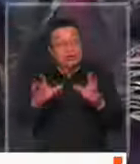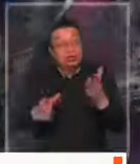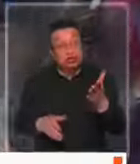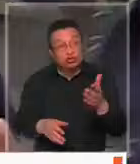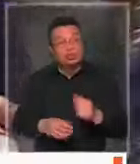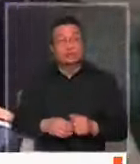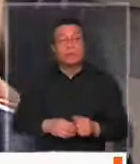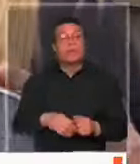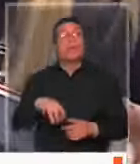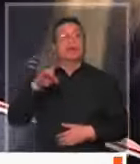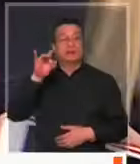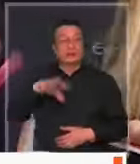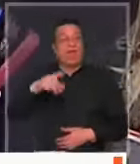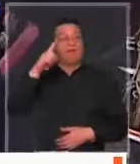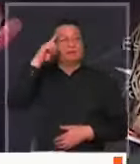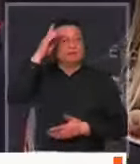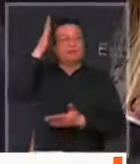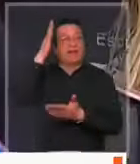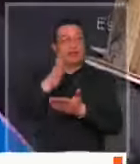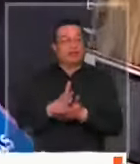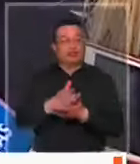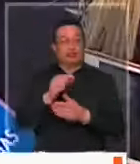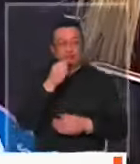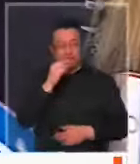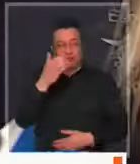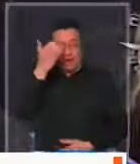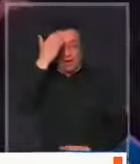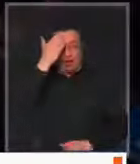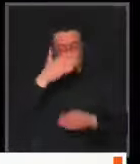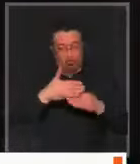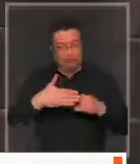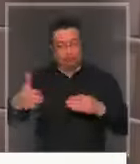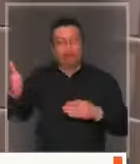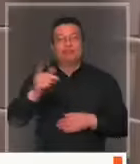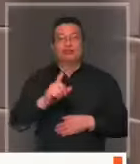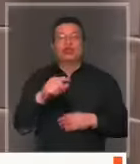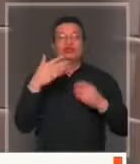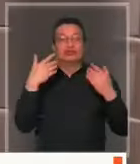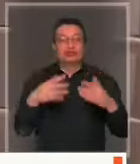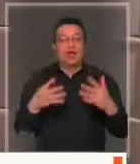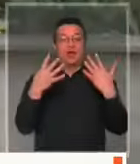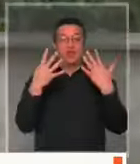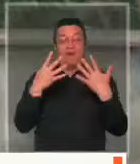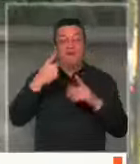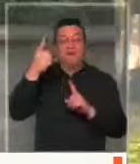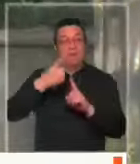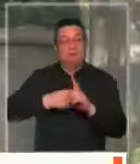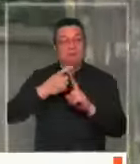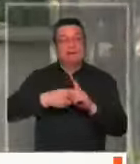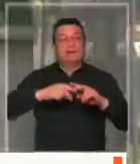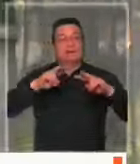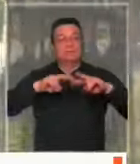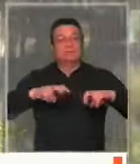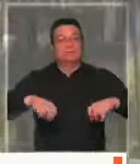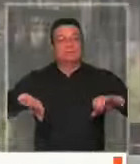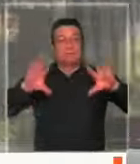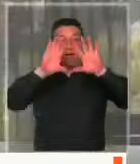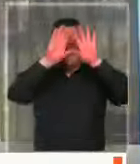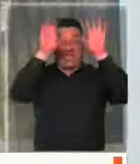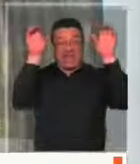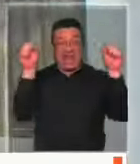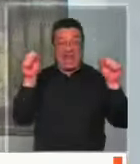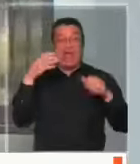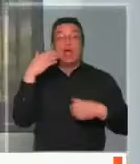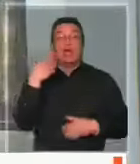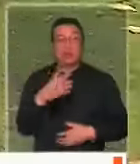Luis? Se sabía que la decisión no pasaría agosto y finalmente llegó. Tras 9 meses de investigación, la Fiscalía Metropolitana Oriente solicitó